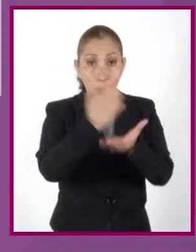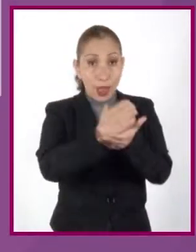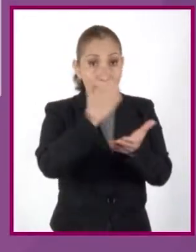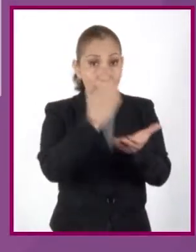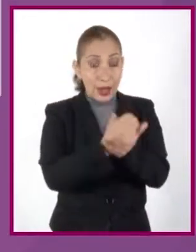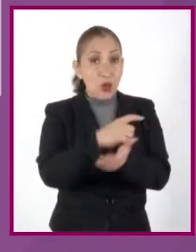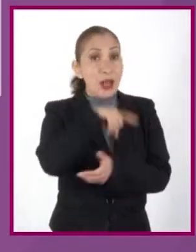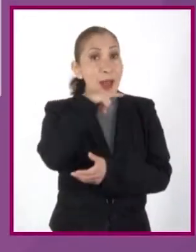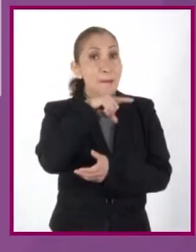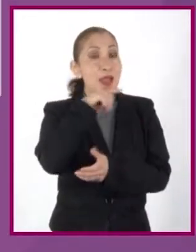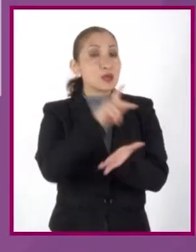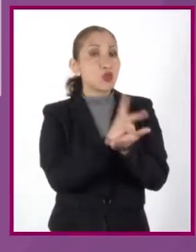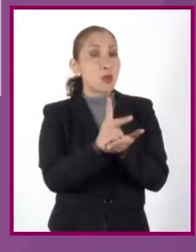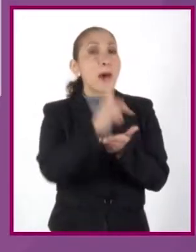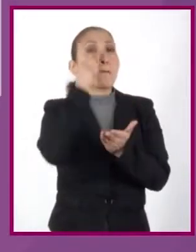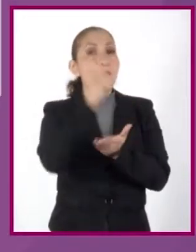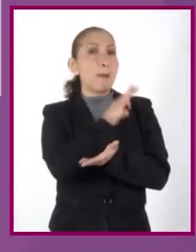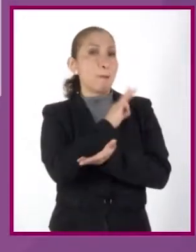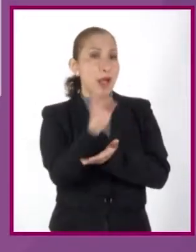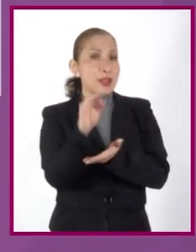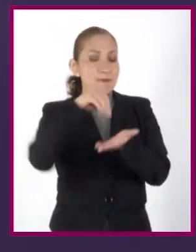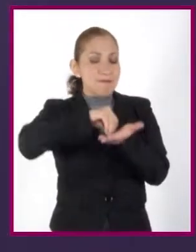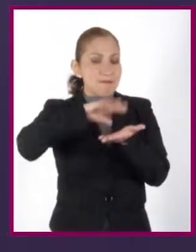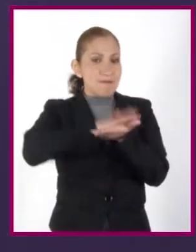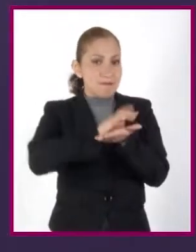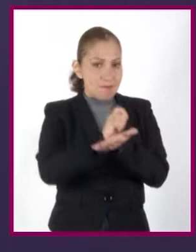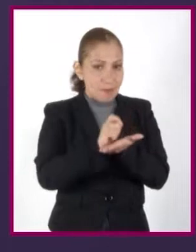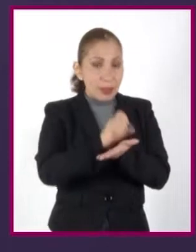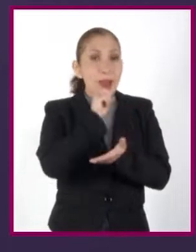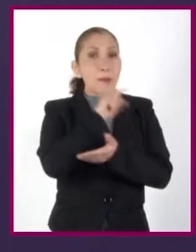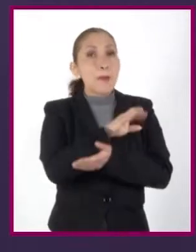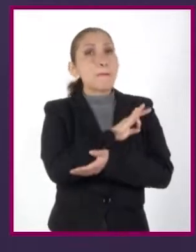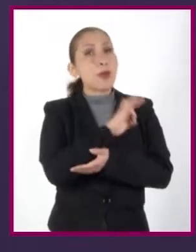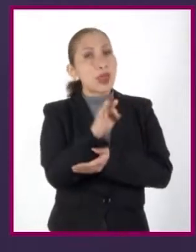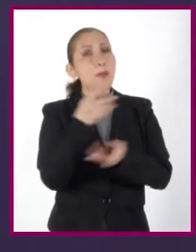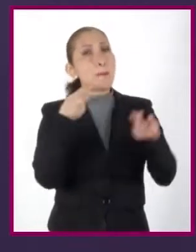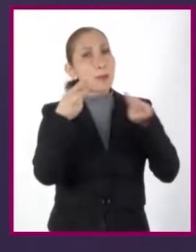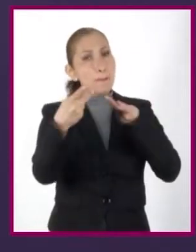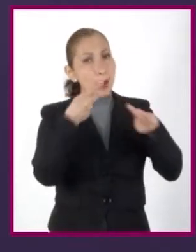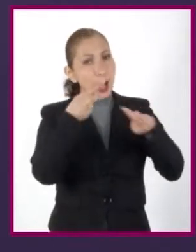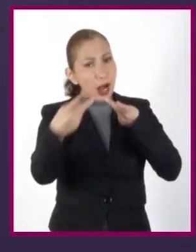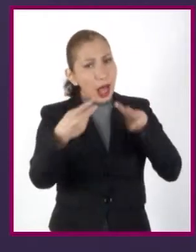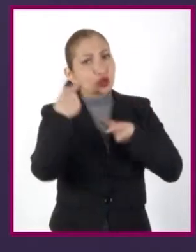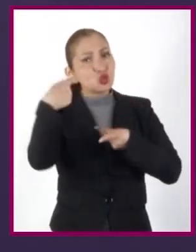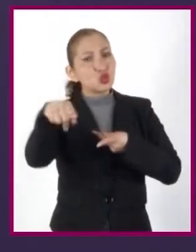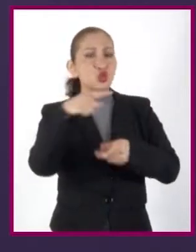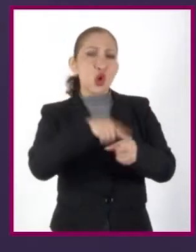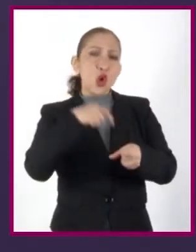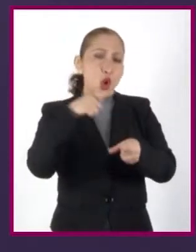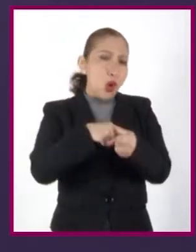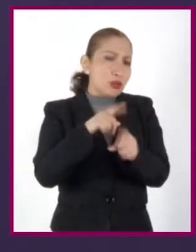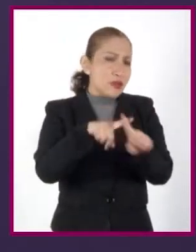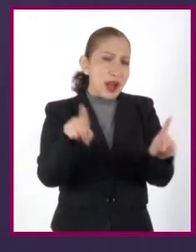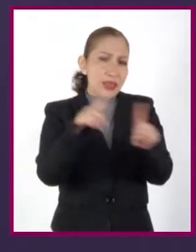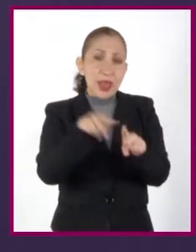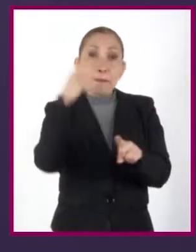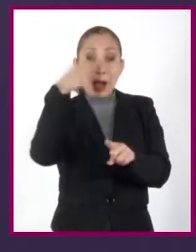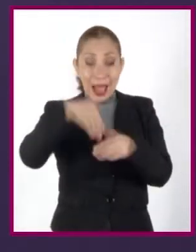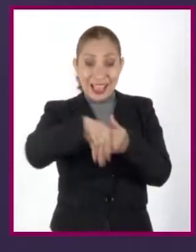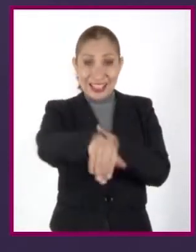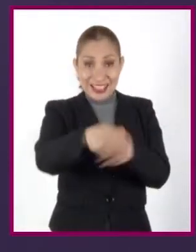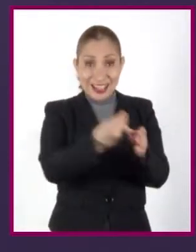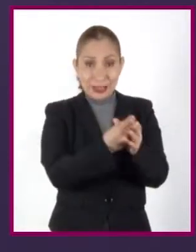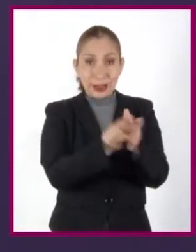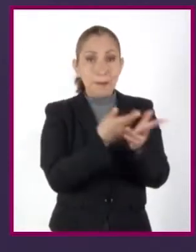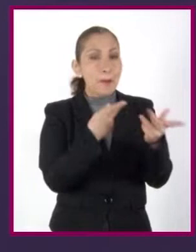cuaderno y lápiz o pluma para que puedan tomar notas. También pueden preparar alguno de sus colores, ya que durante la sesión